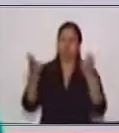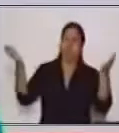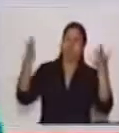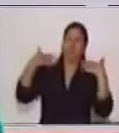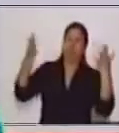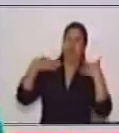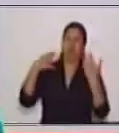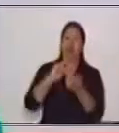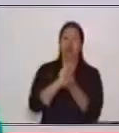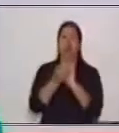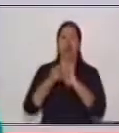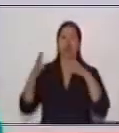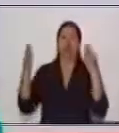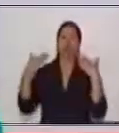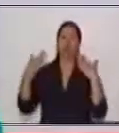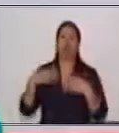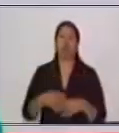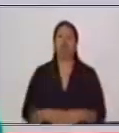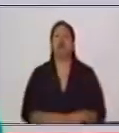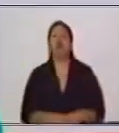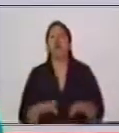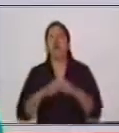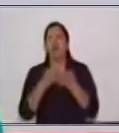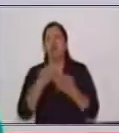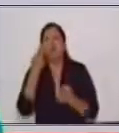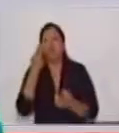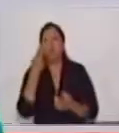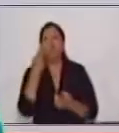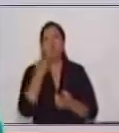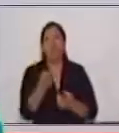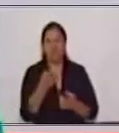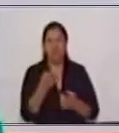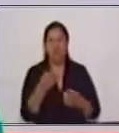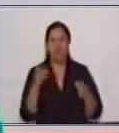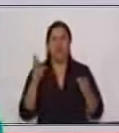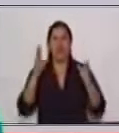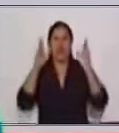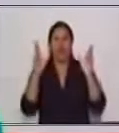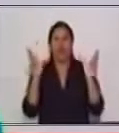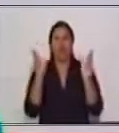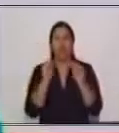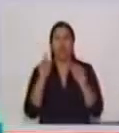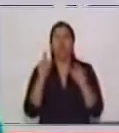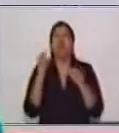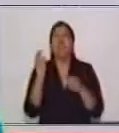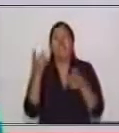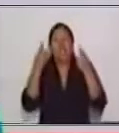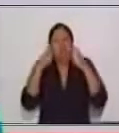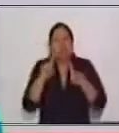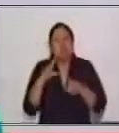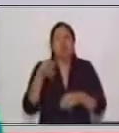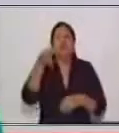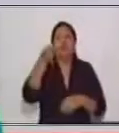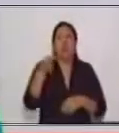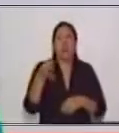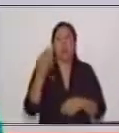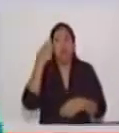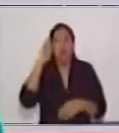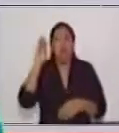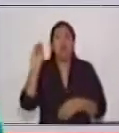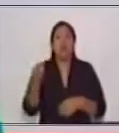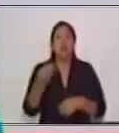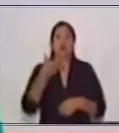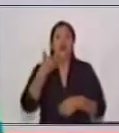se analiza sus consecuencias y finalmente se describe por qué se debe tomar acciones más serias para